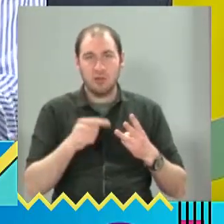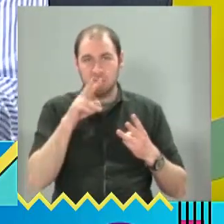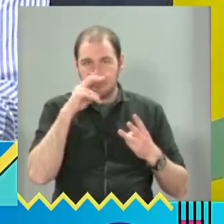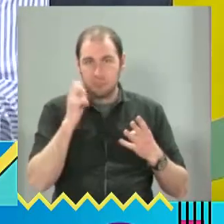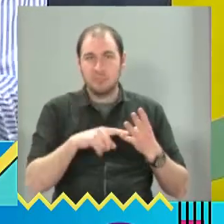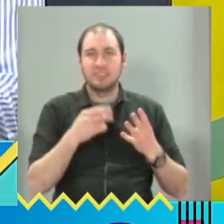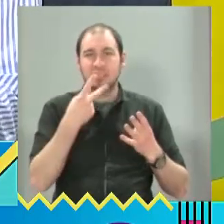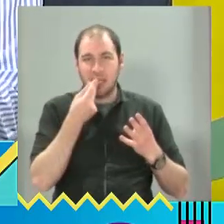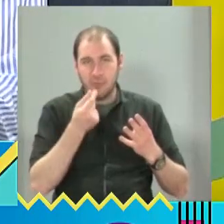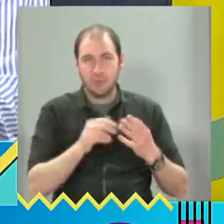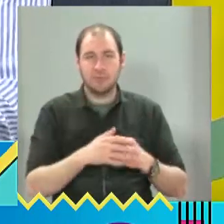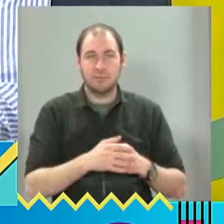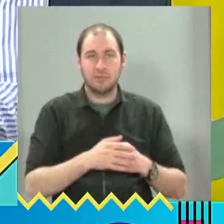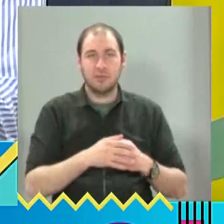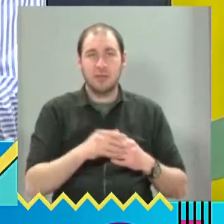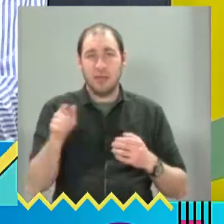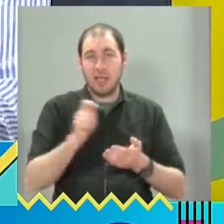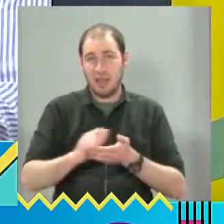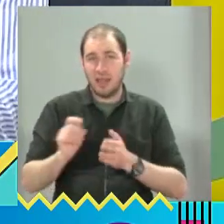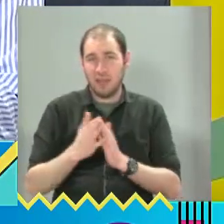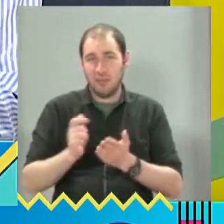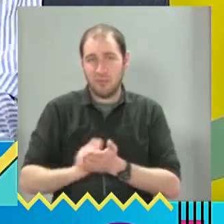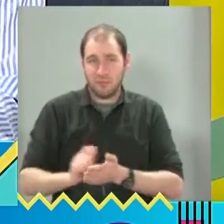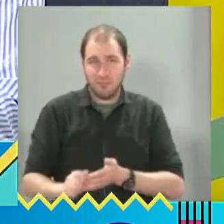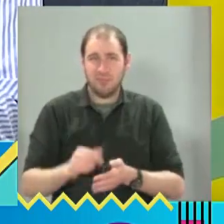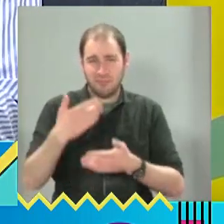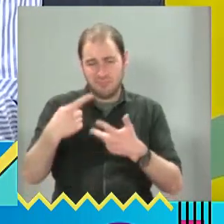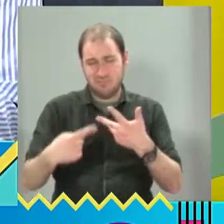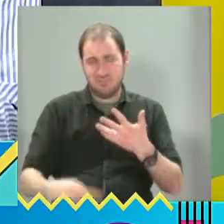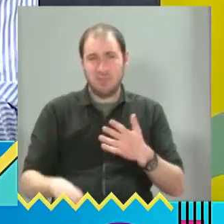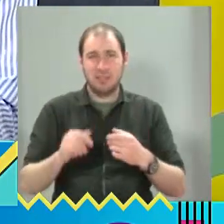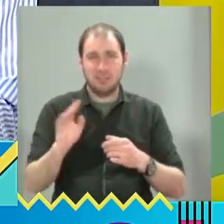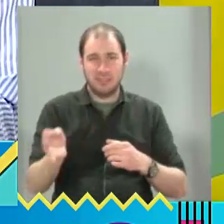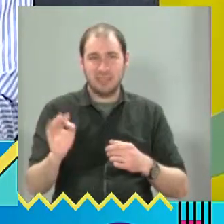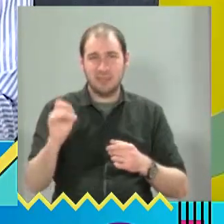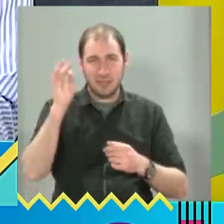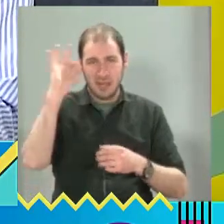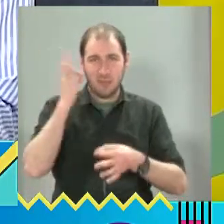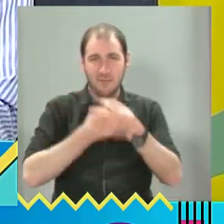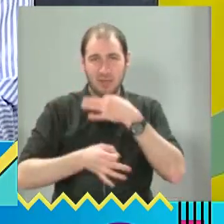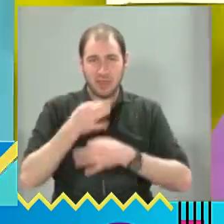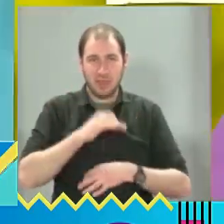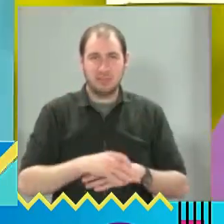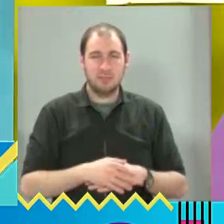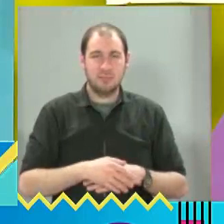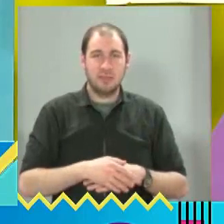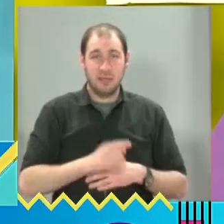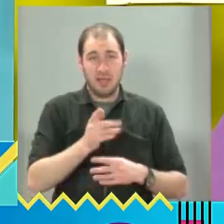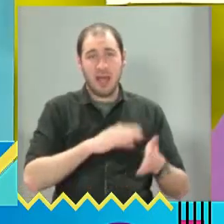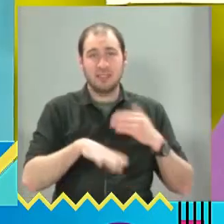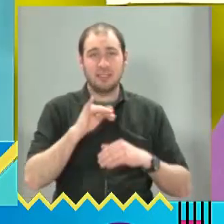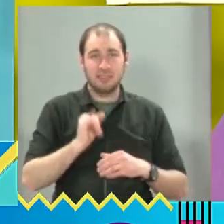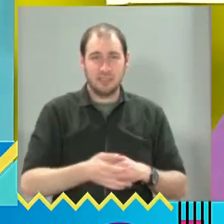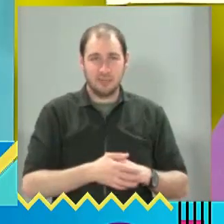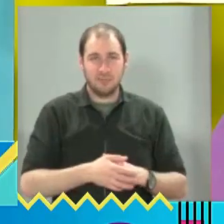olores, los sabores. Él puede escribir un libro con todas estas cuestiones que él sabe de neuroventas. Y lo hace, ¿no?